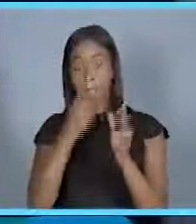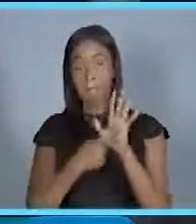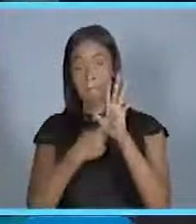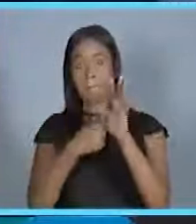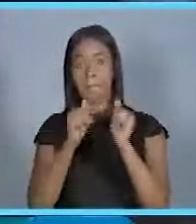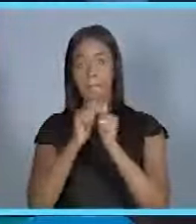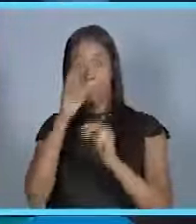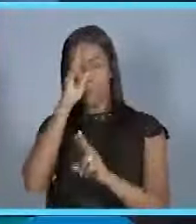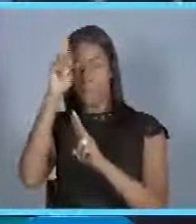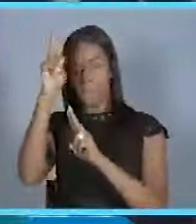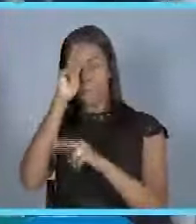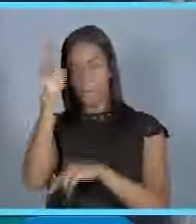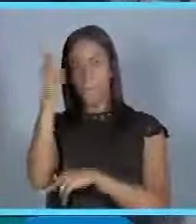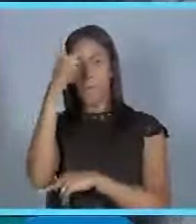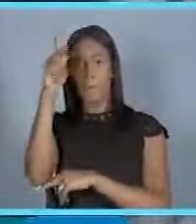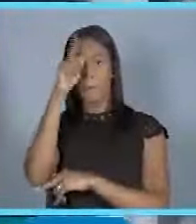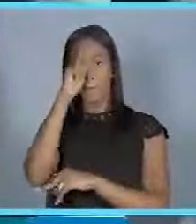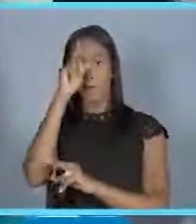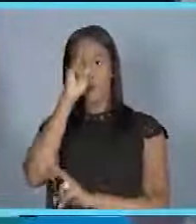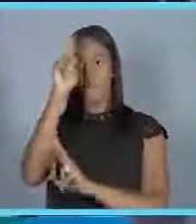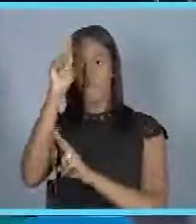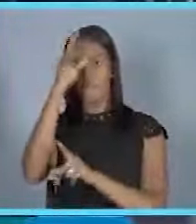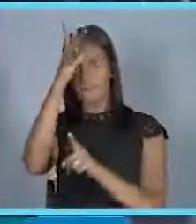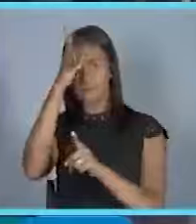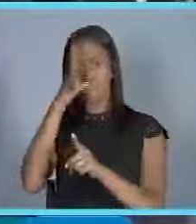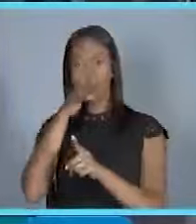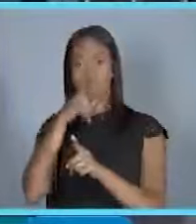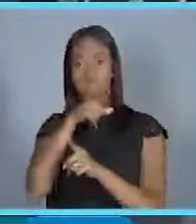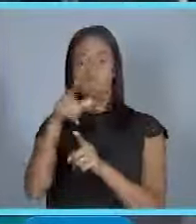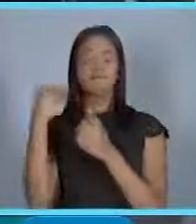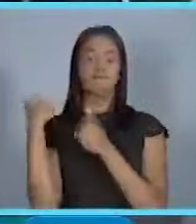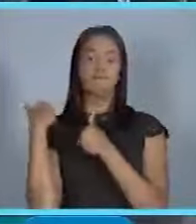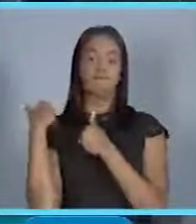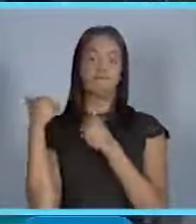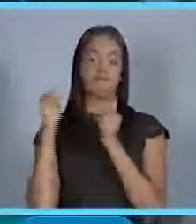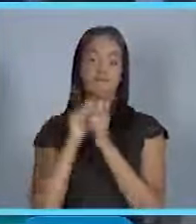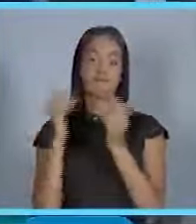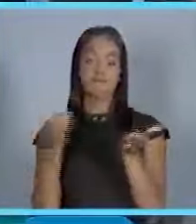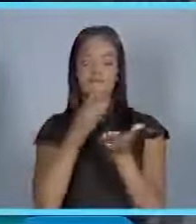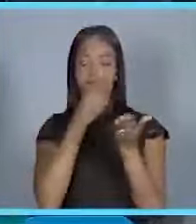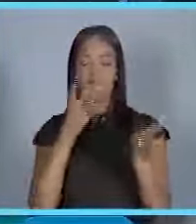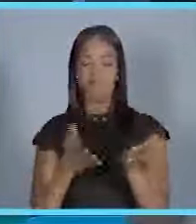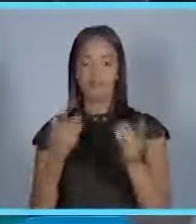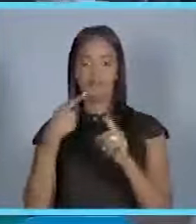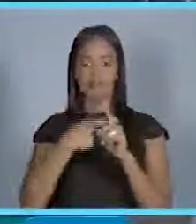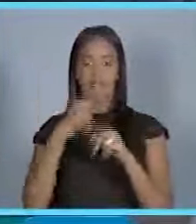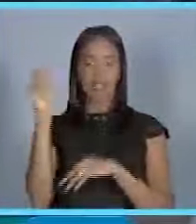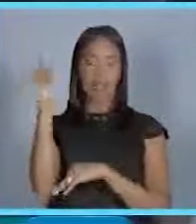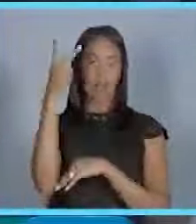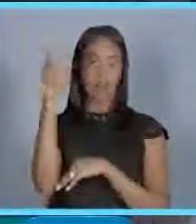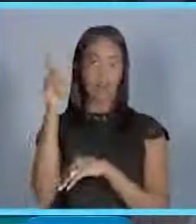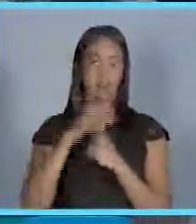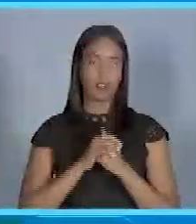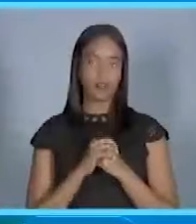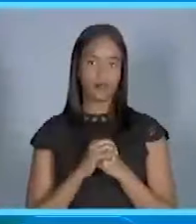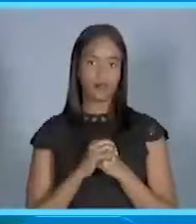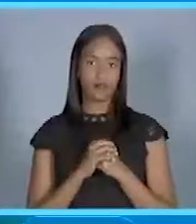en el altar de la patria para rendir tributo a los padres forjadores de la dominicanidad en el mes de la patria.